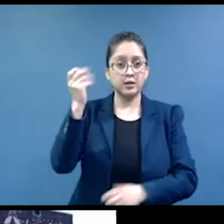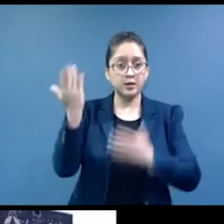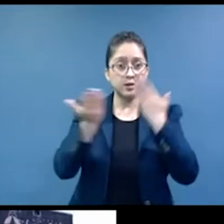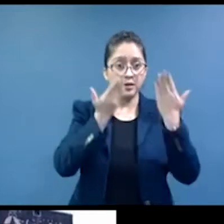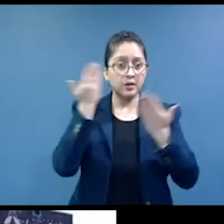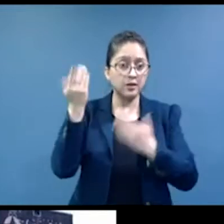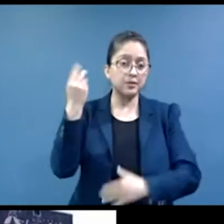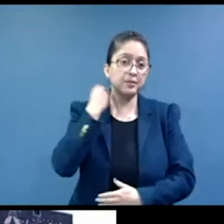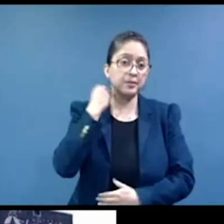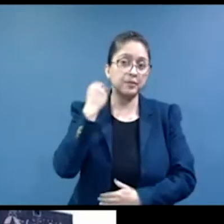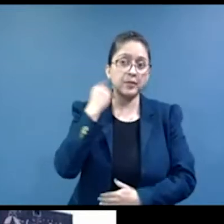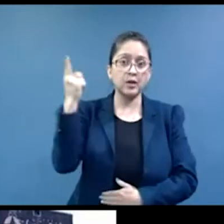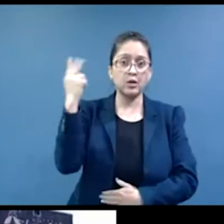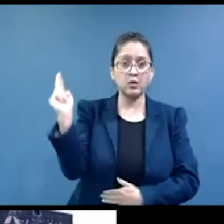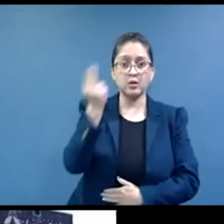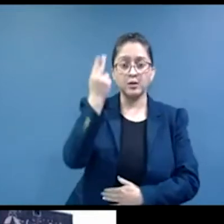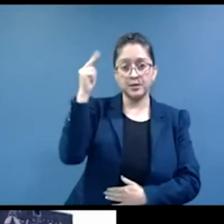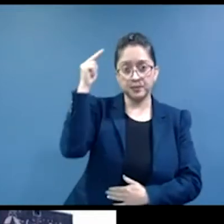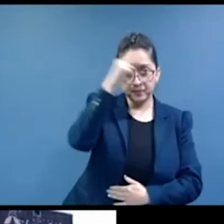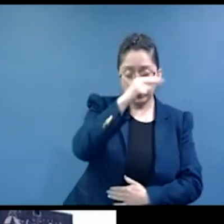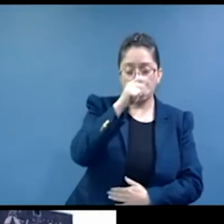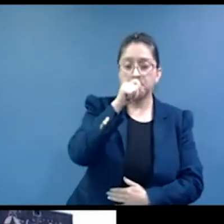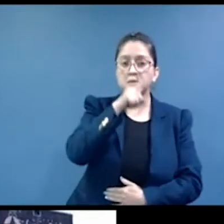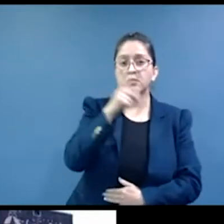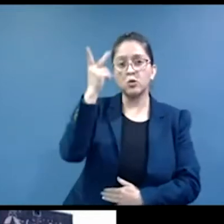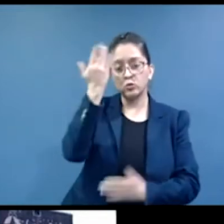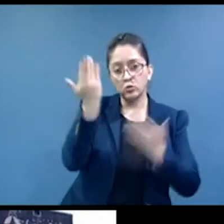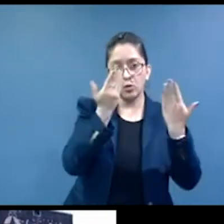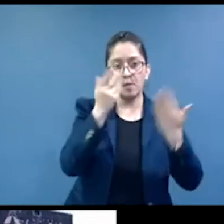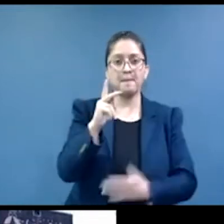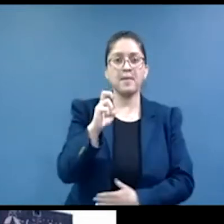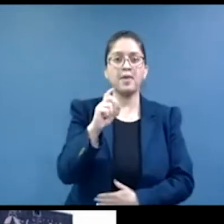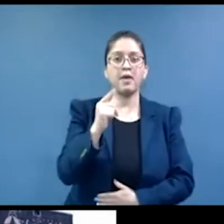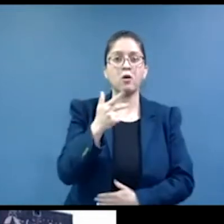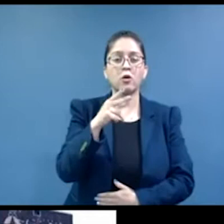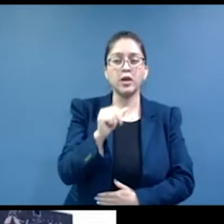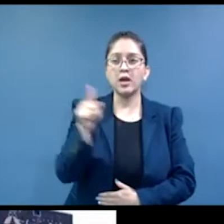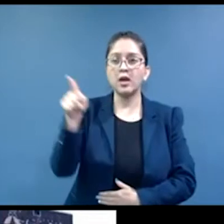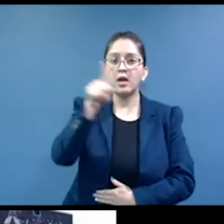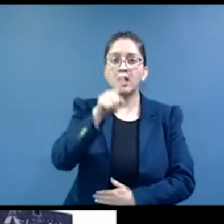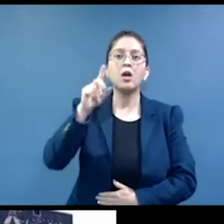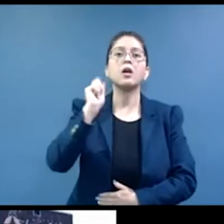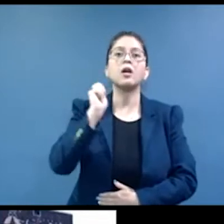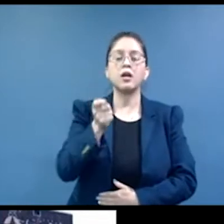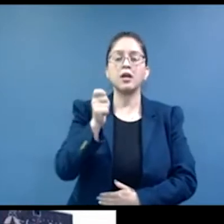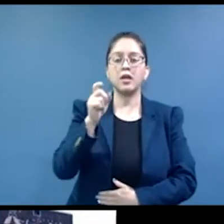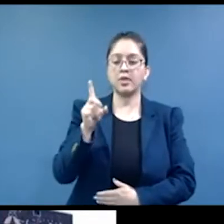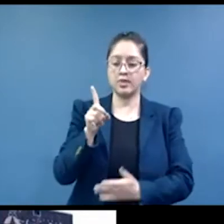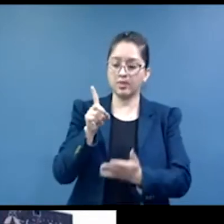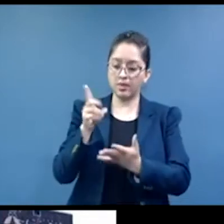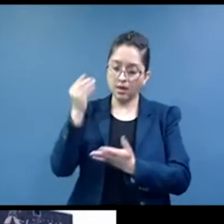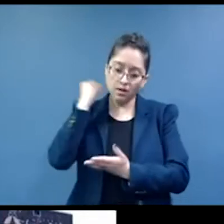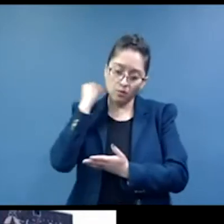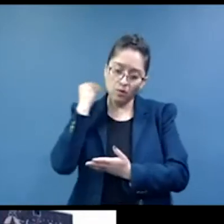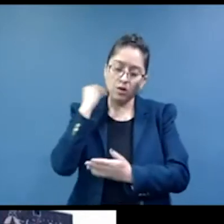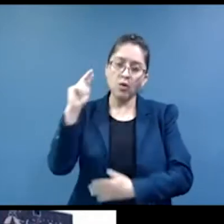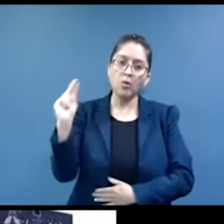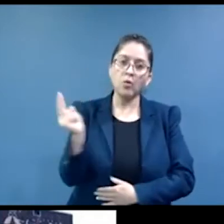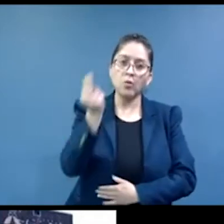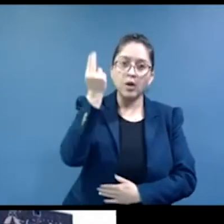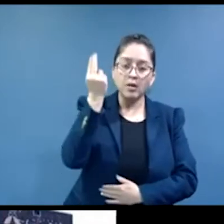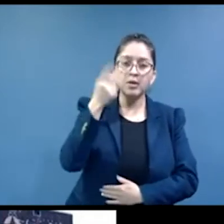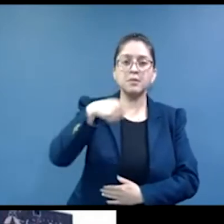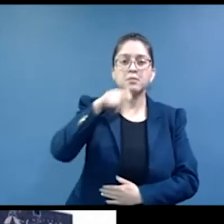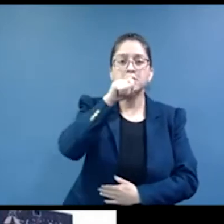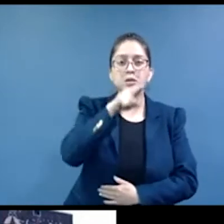Nayarit, maestra en Filosofía y Pedagogía del Derecho por la División de Estudios de Posgrado en Derecho de la UNAM y doctora en Bioética y Jurisprudencia Médica